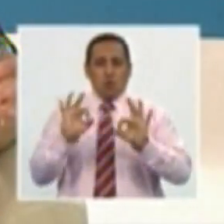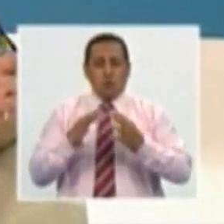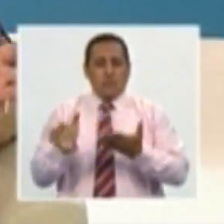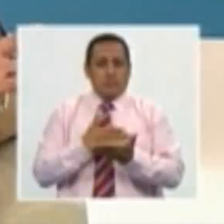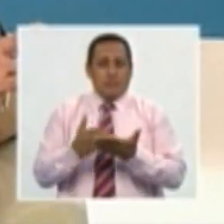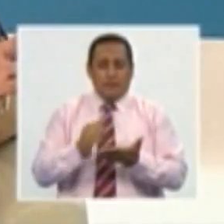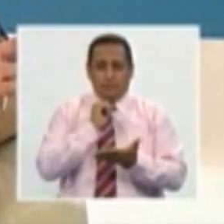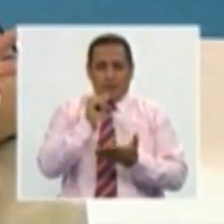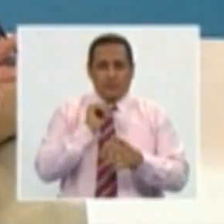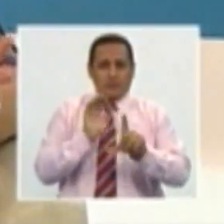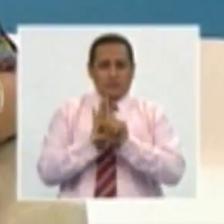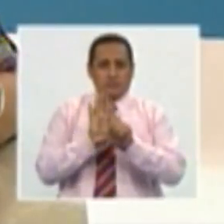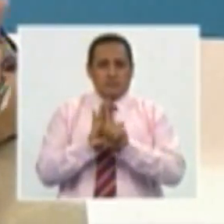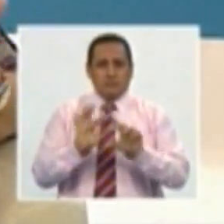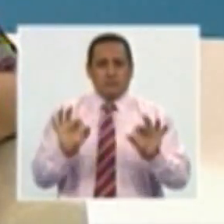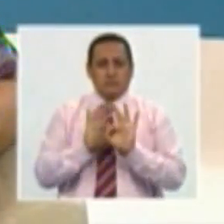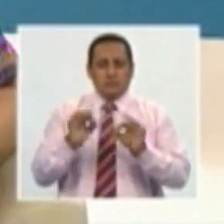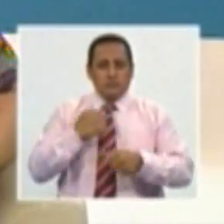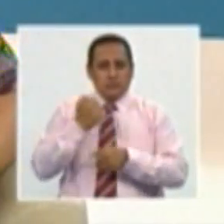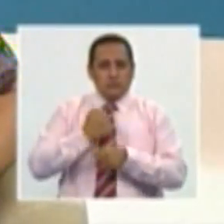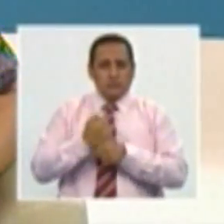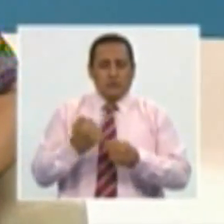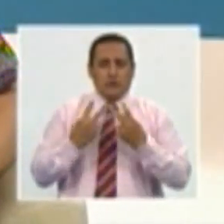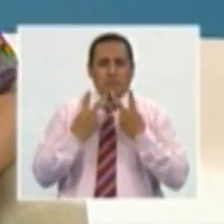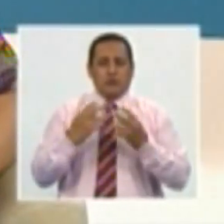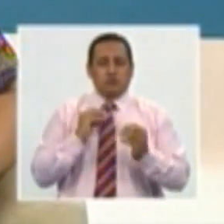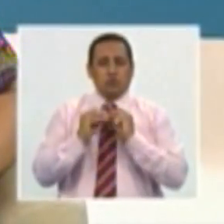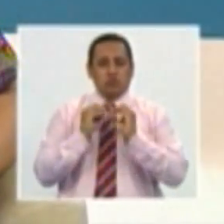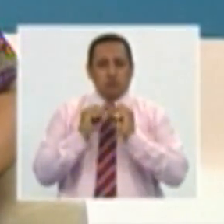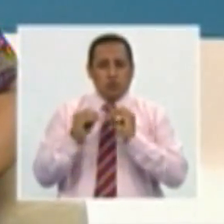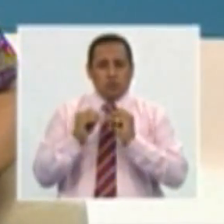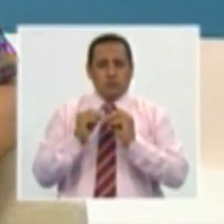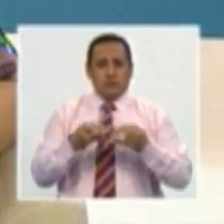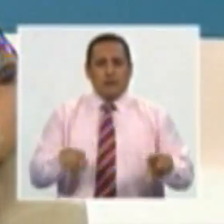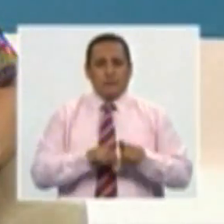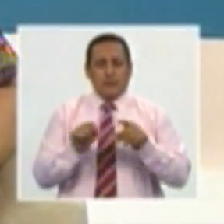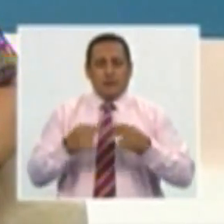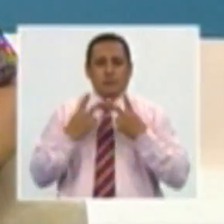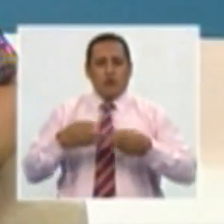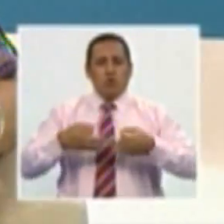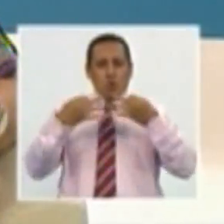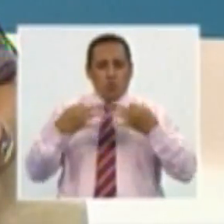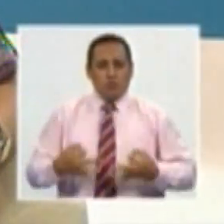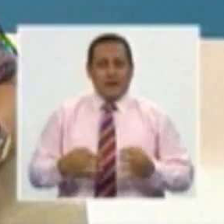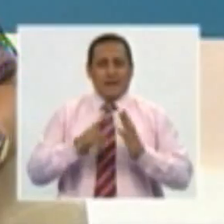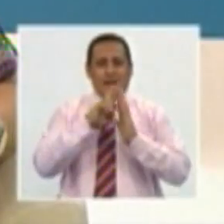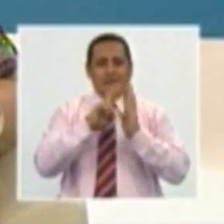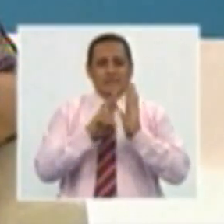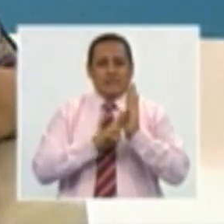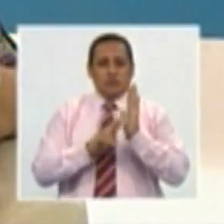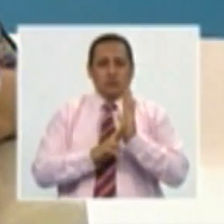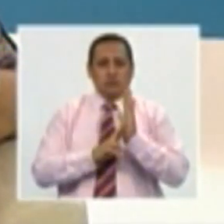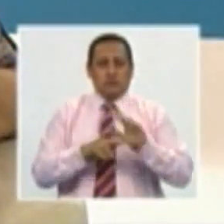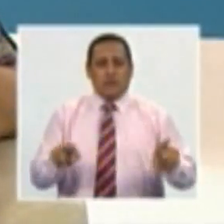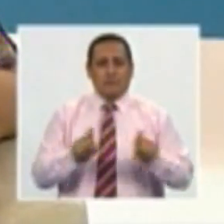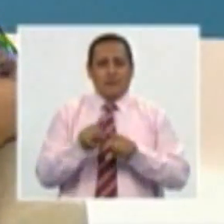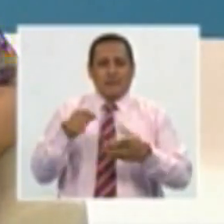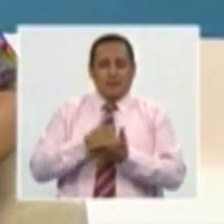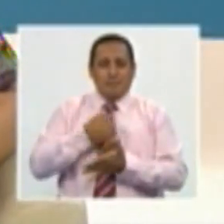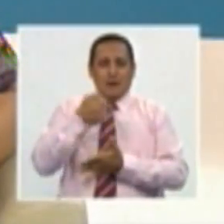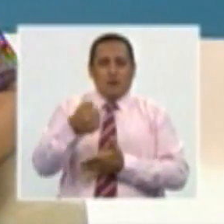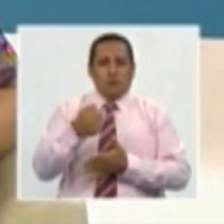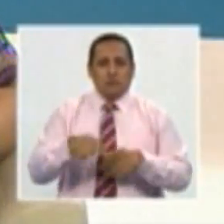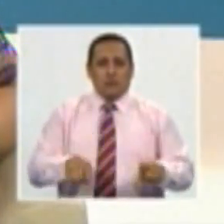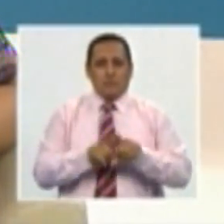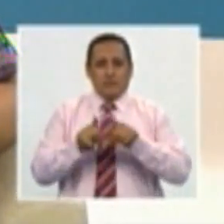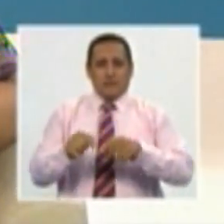no se da o se ejecuta del todo esta reforma, pero sí se cumplen estos requisitos de